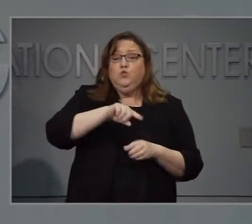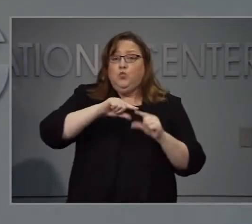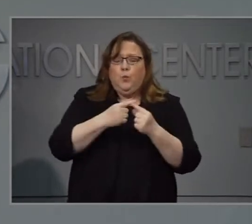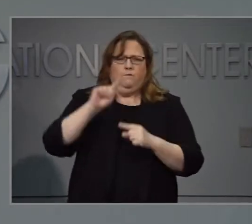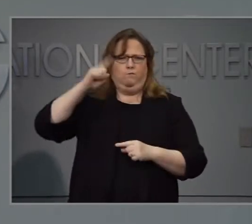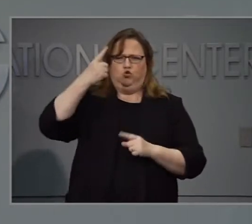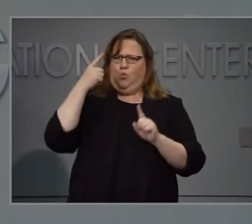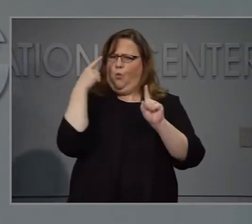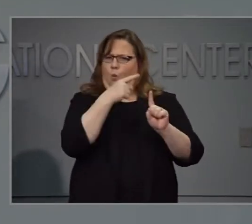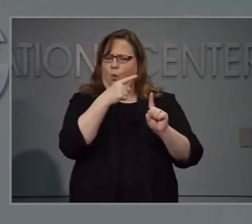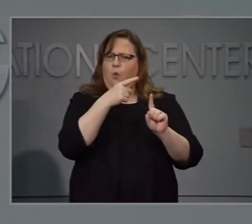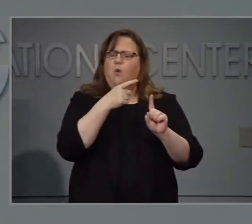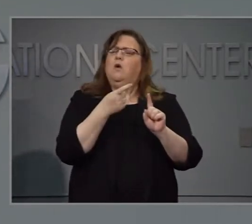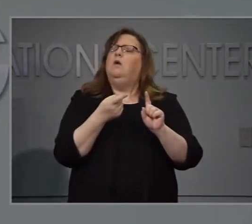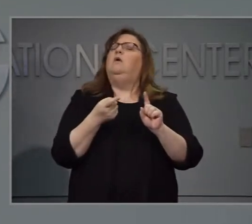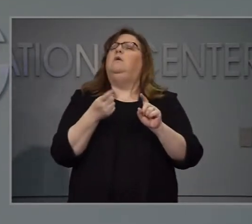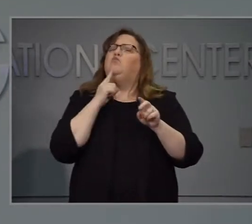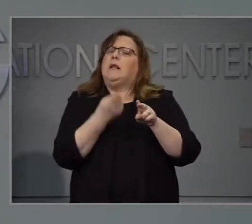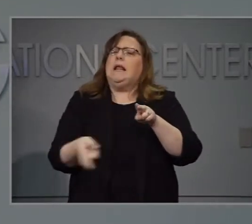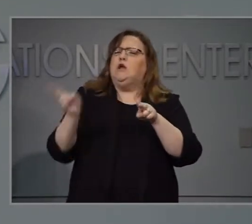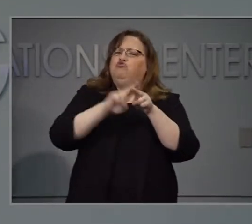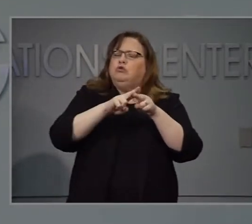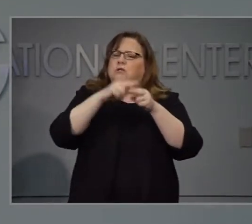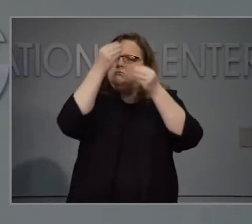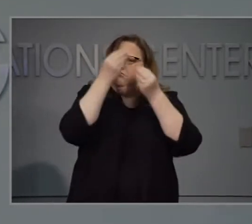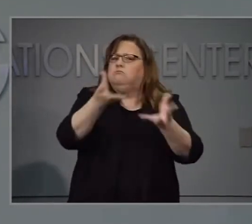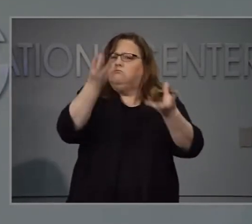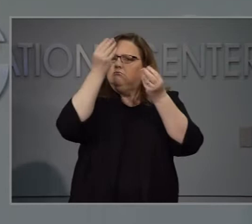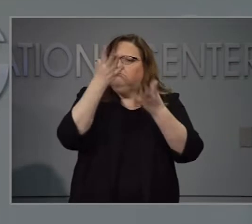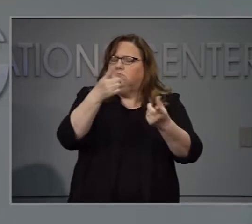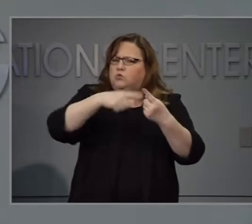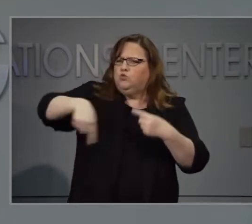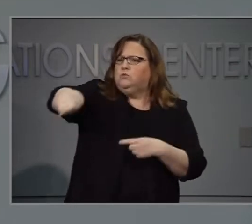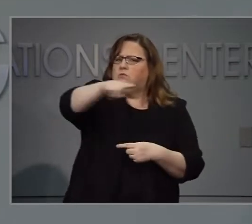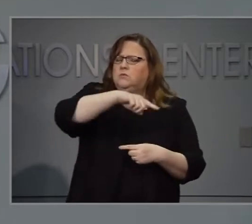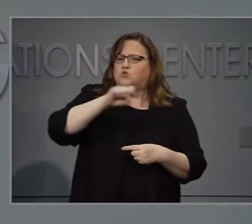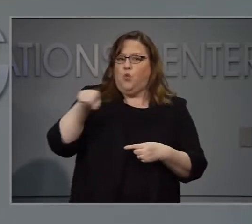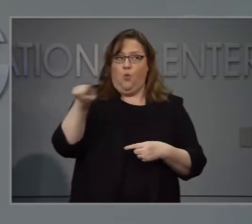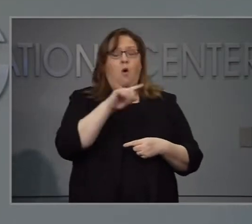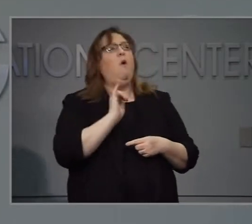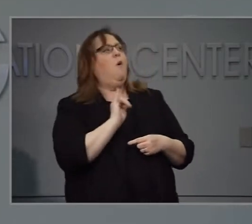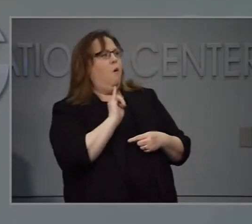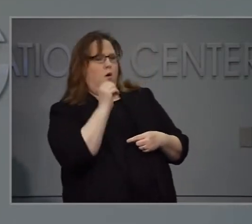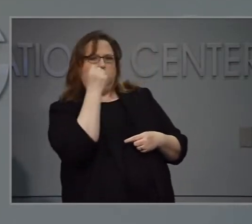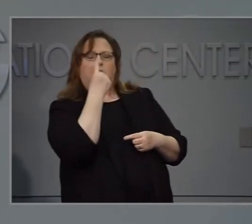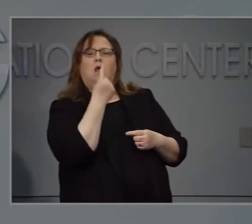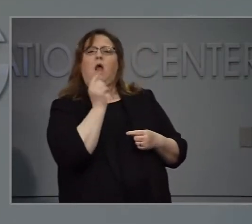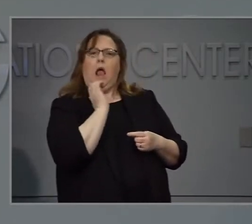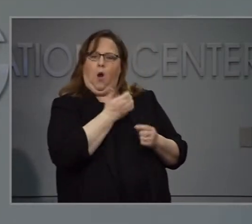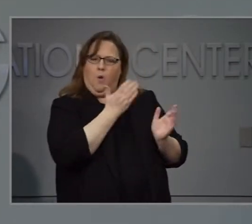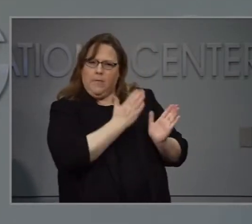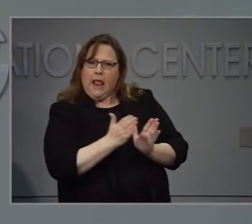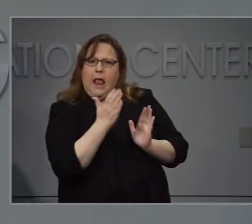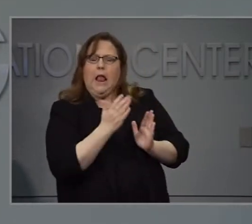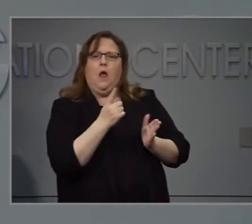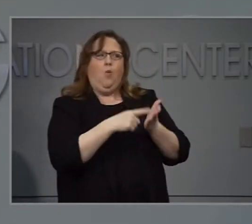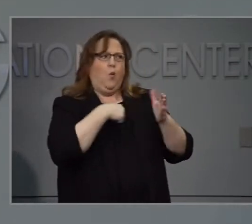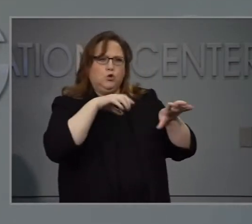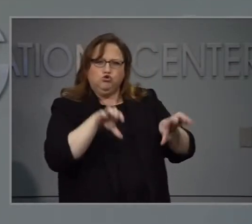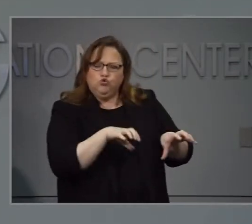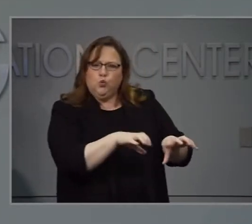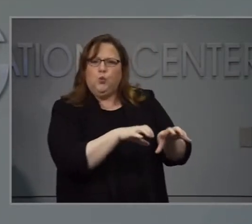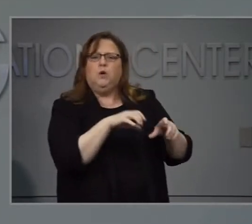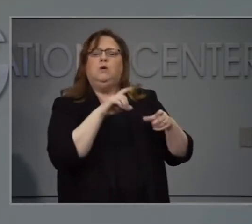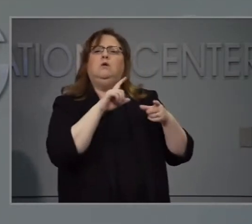desea aumentar la transparencia para comprender mejor qué es lo que está haciendo todo el mundo en cuanto a planeación para poder